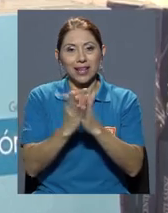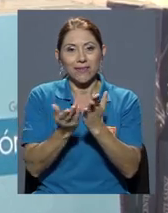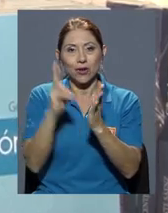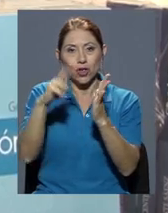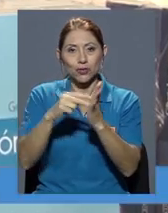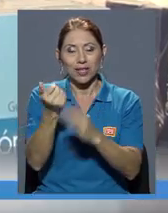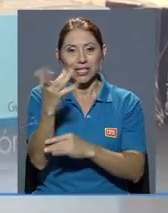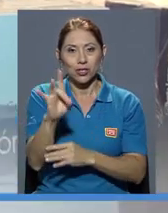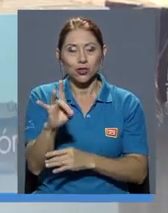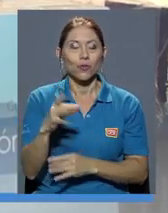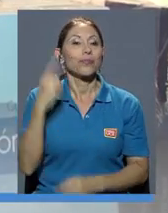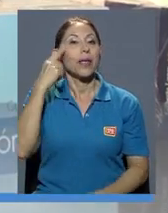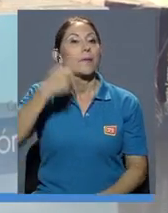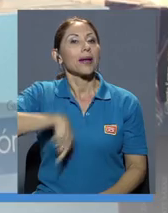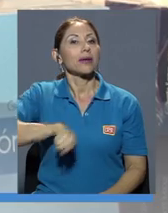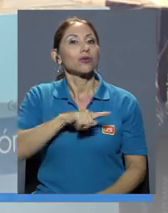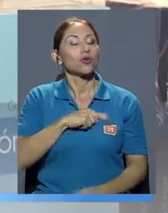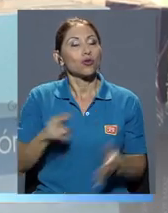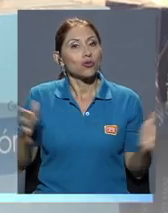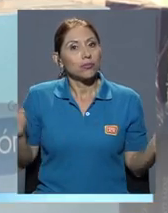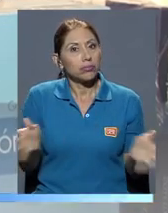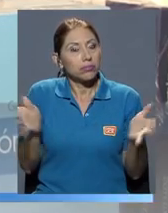Para nosotros es una gran motivación